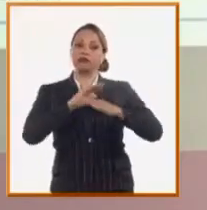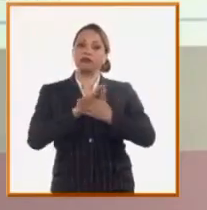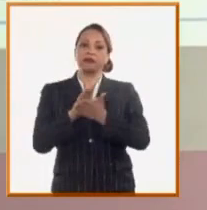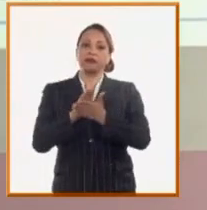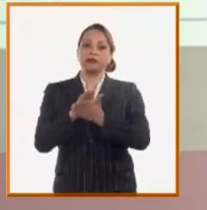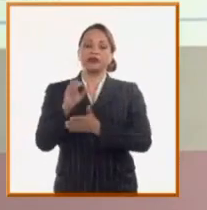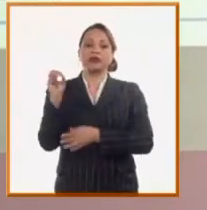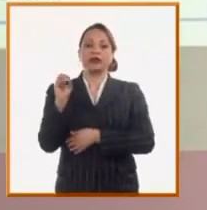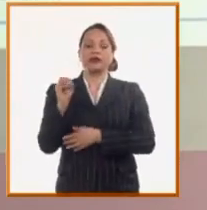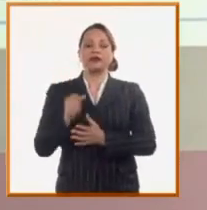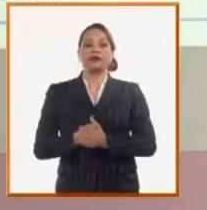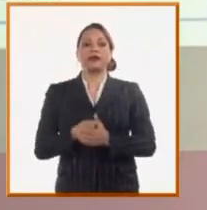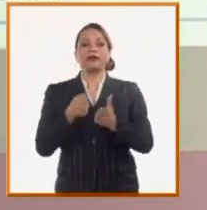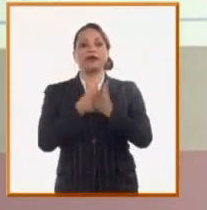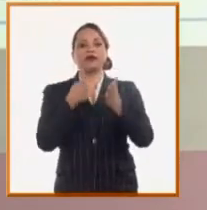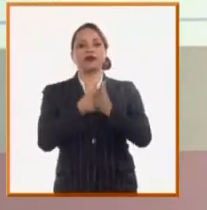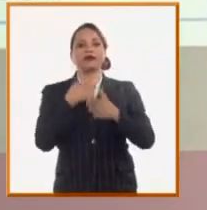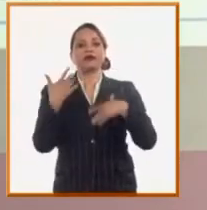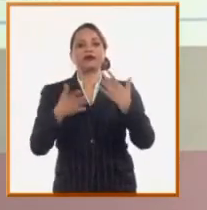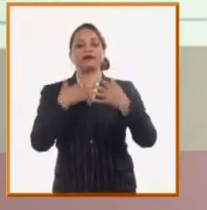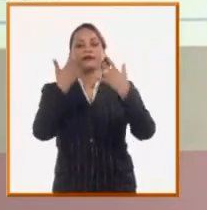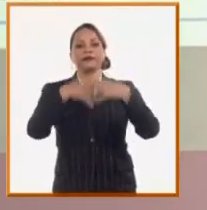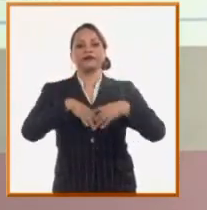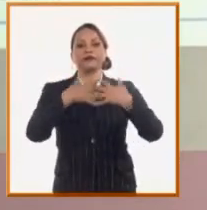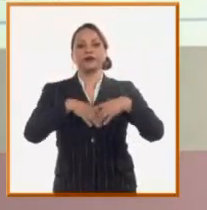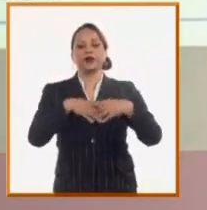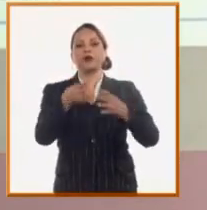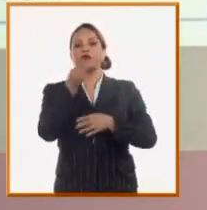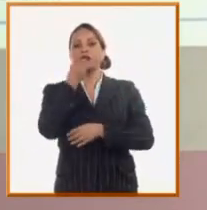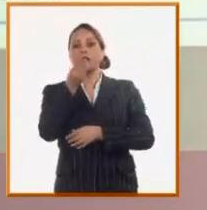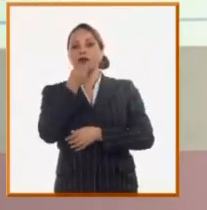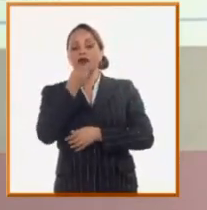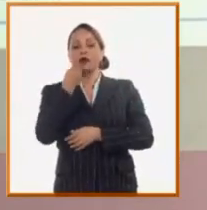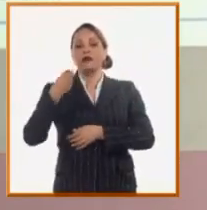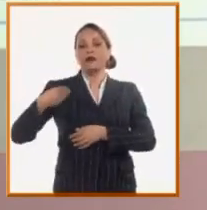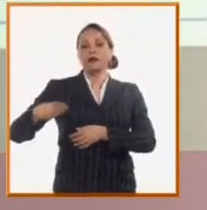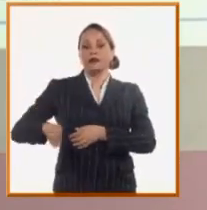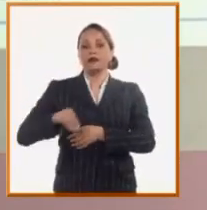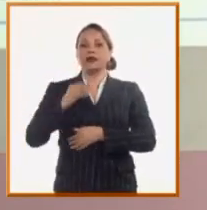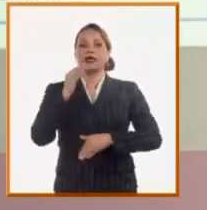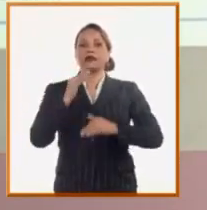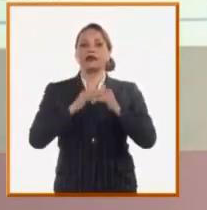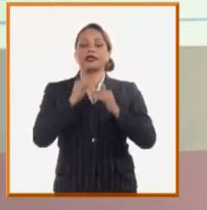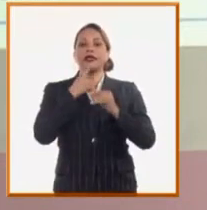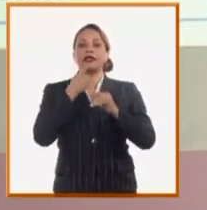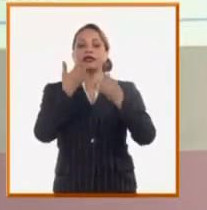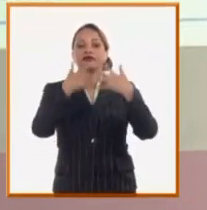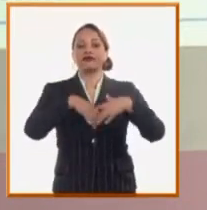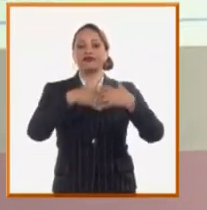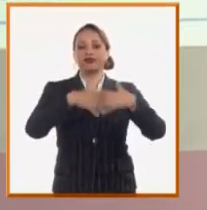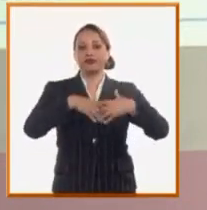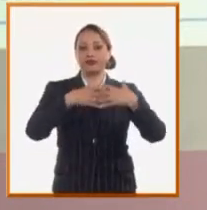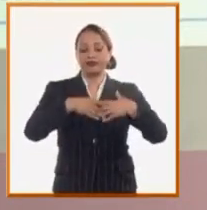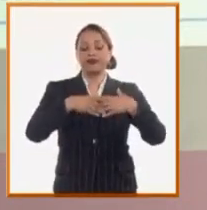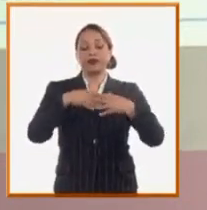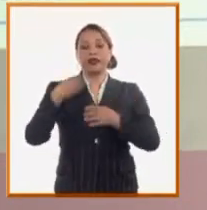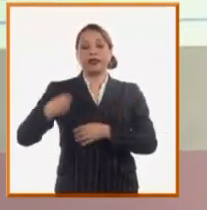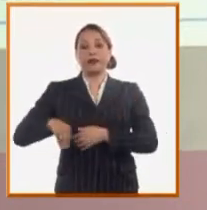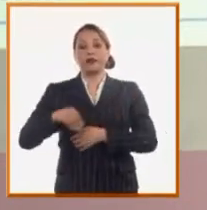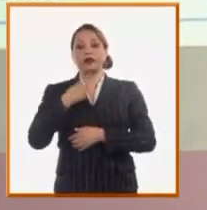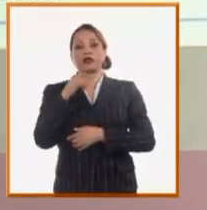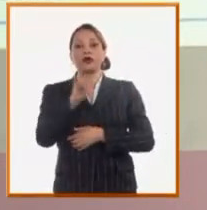Impulsar la actividad productiva con énfasis en el incremento de la producción de alimentos, el aprovechamiento de las capacidades industriales instaladas y